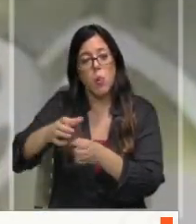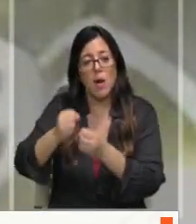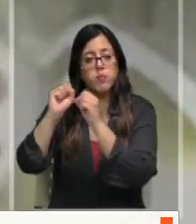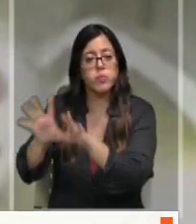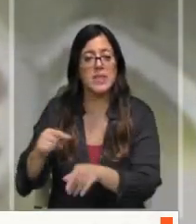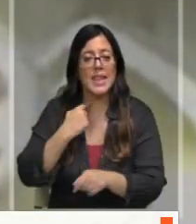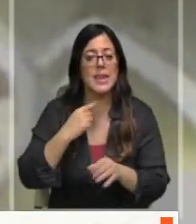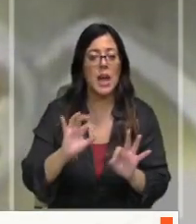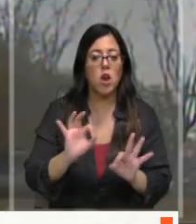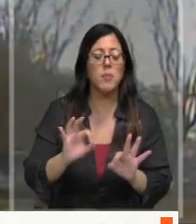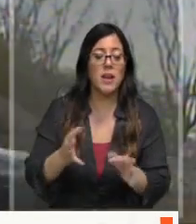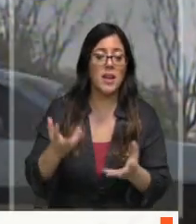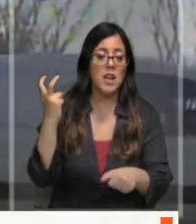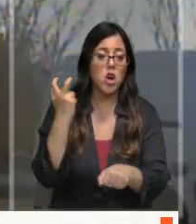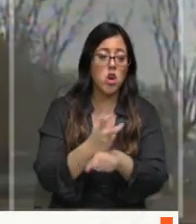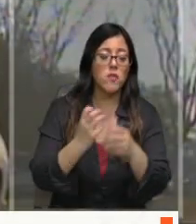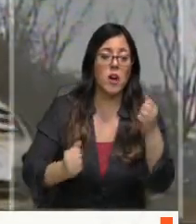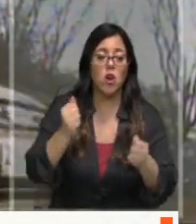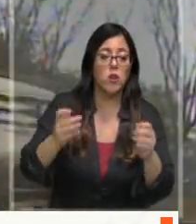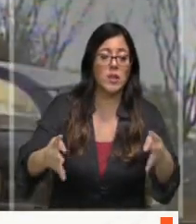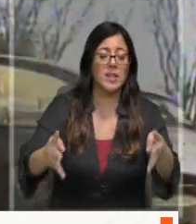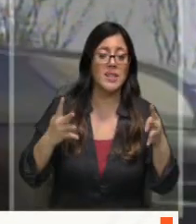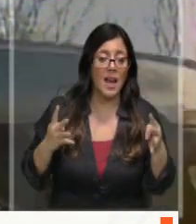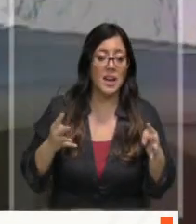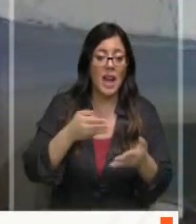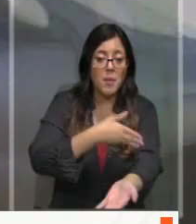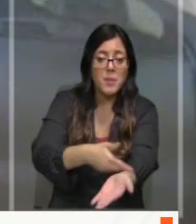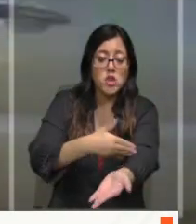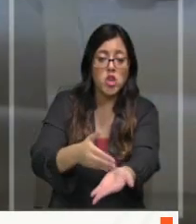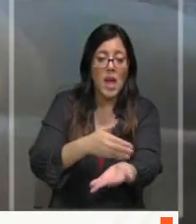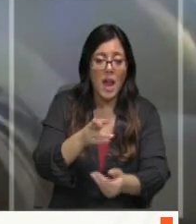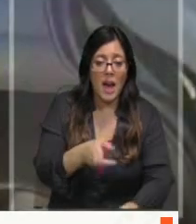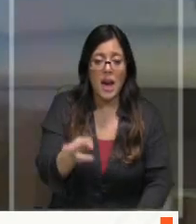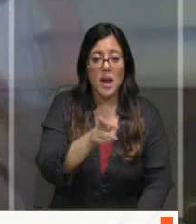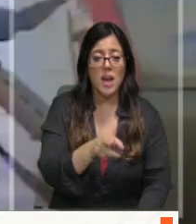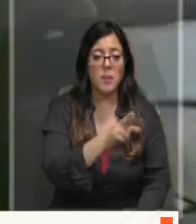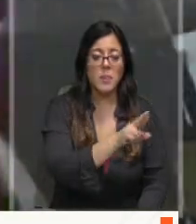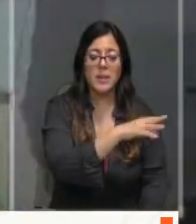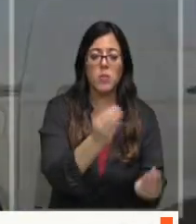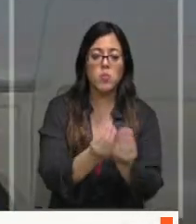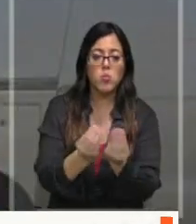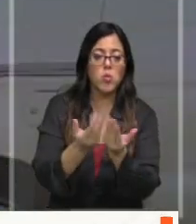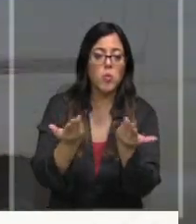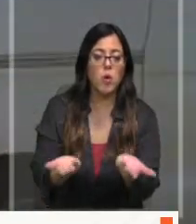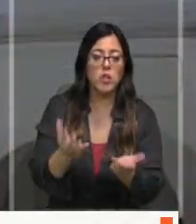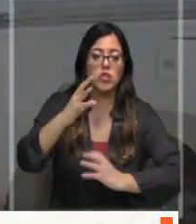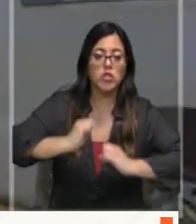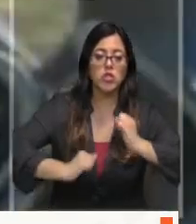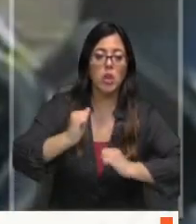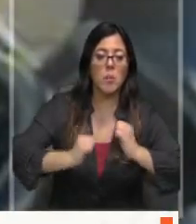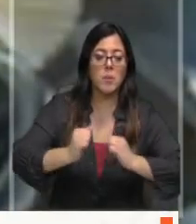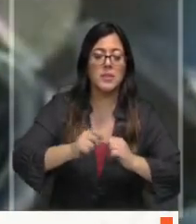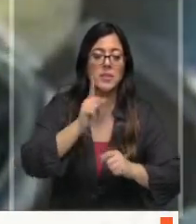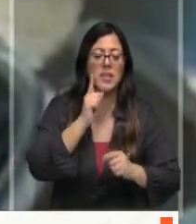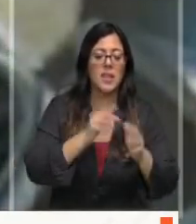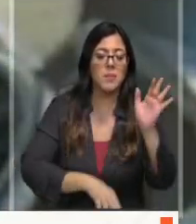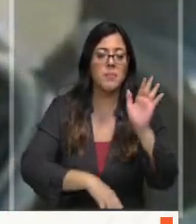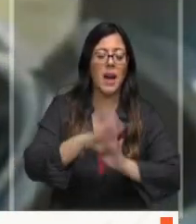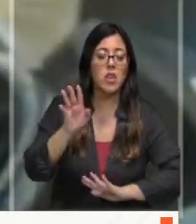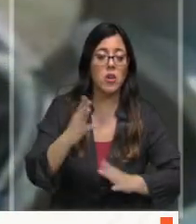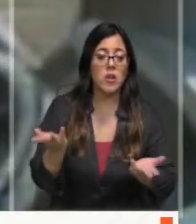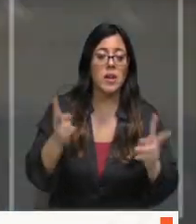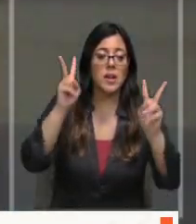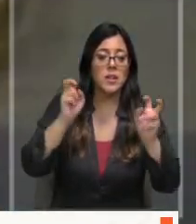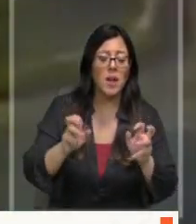El asalto a camiones con cargas millonarias se ha vuelto muy recurrente. Por lo mismo, las empresas aplican la mayor cantidad de medidas